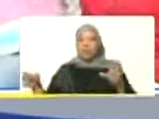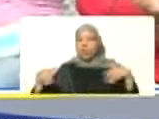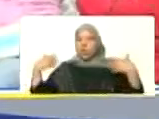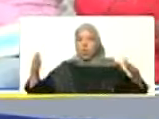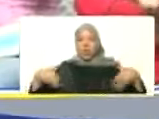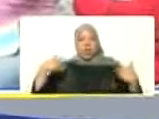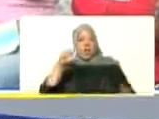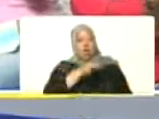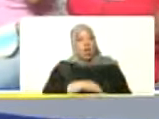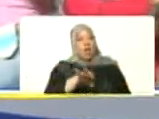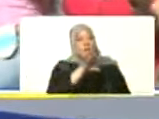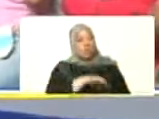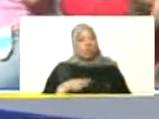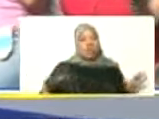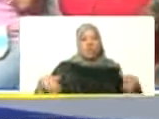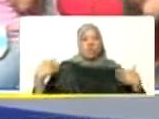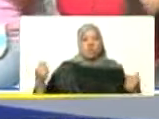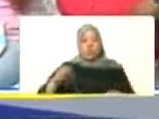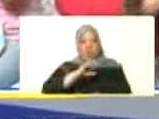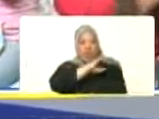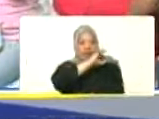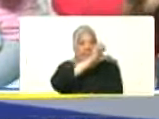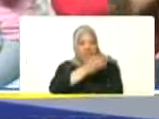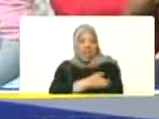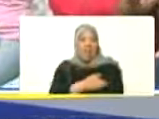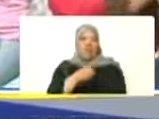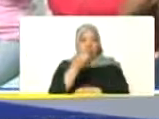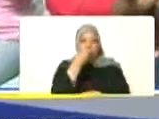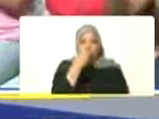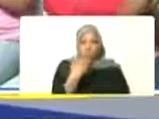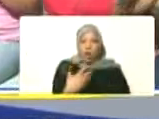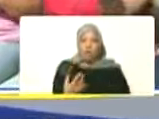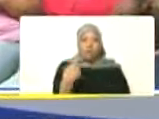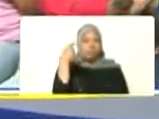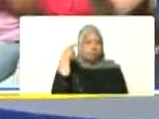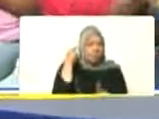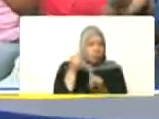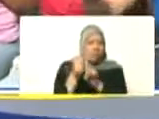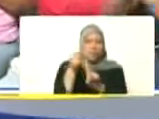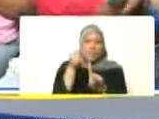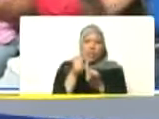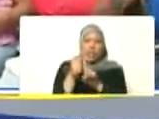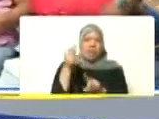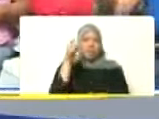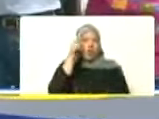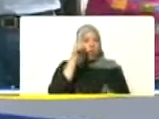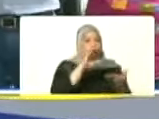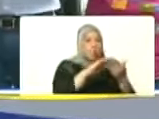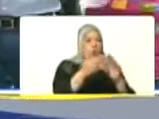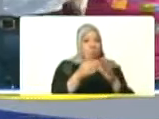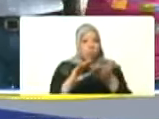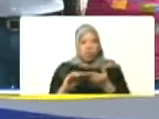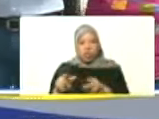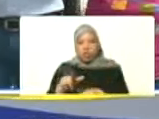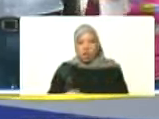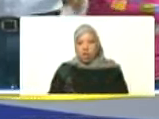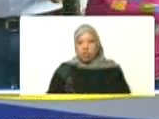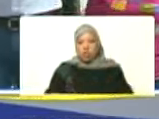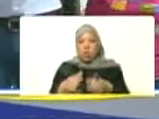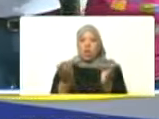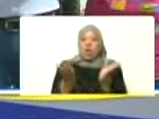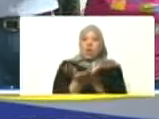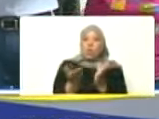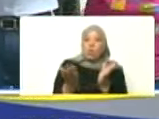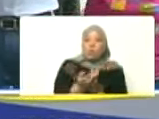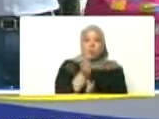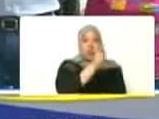una gran alegría, una gran energía. Las comunidades, presidentes, apoderadas de sus espacios públicos, de sus escuelas, de sus